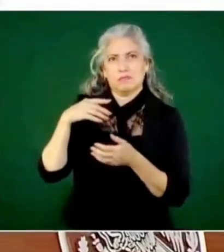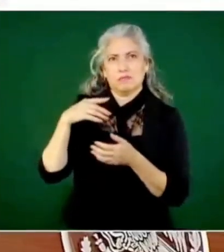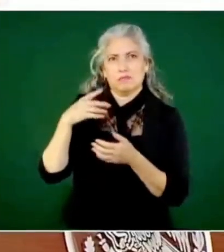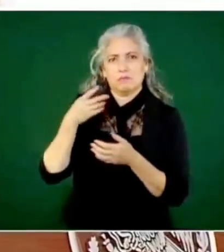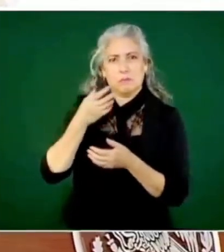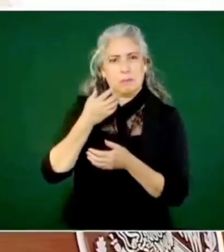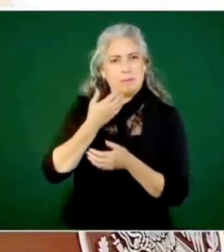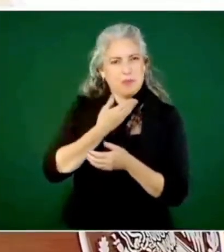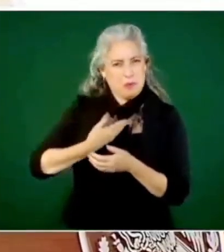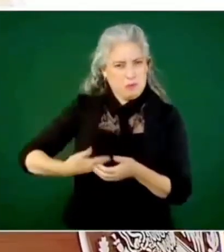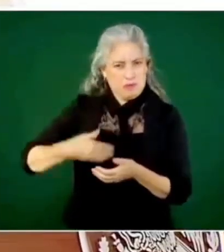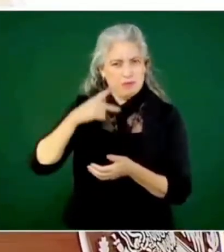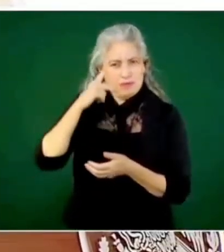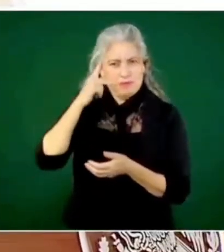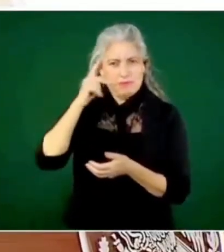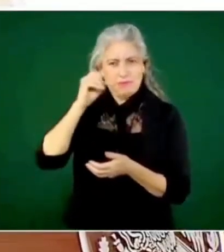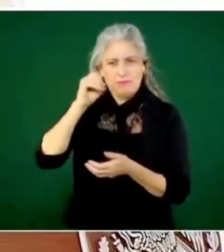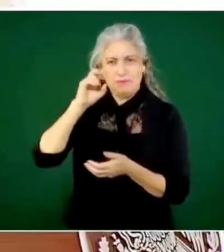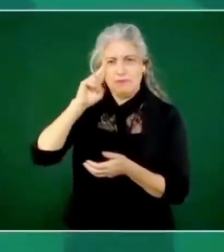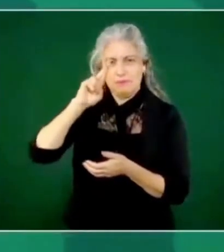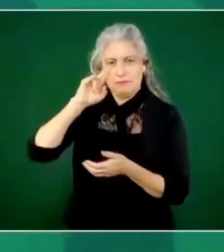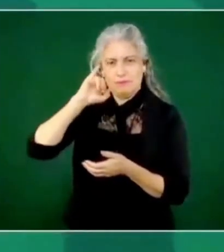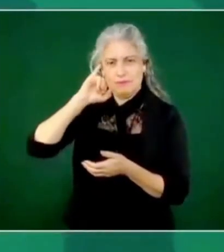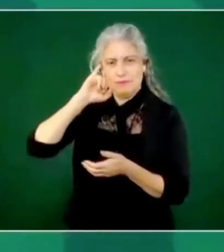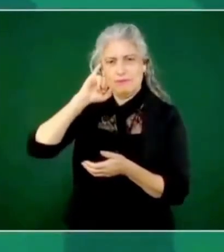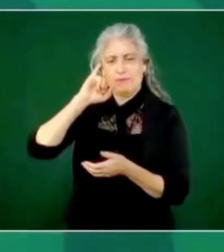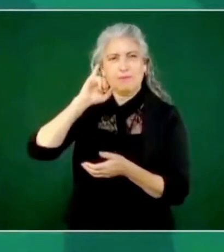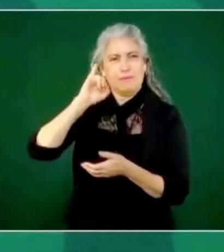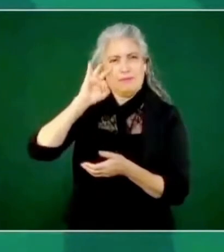pero era un periodista